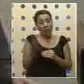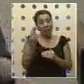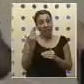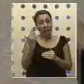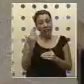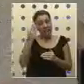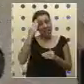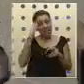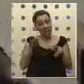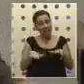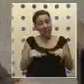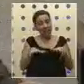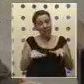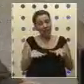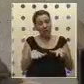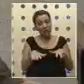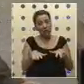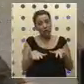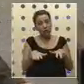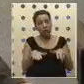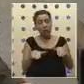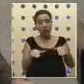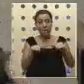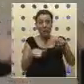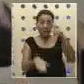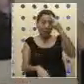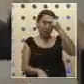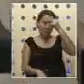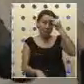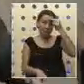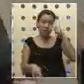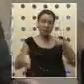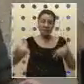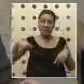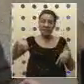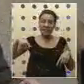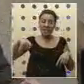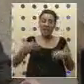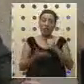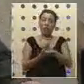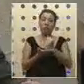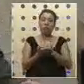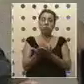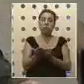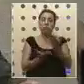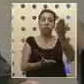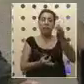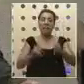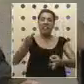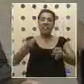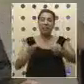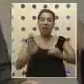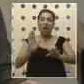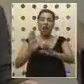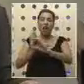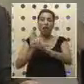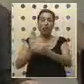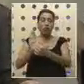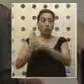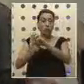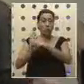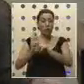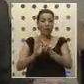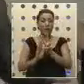El día 18 del mismo marzo el Senado había despachado al Tribunal Constitucional este proyecto